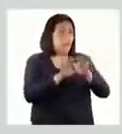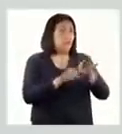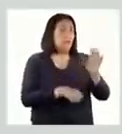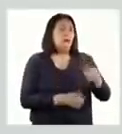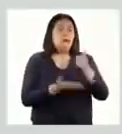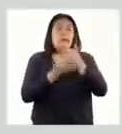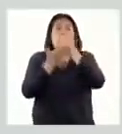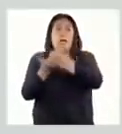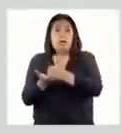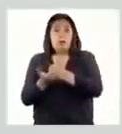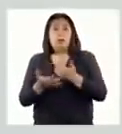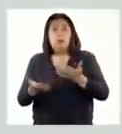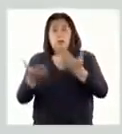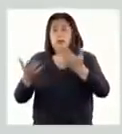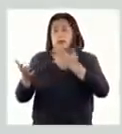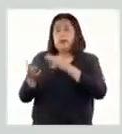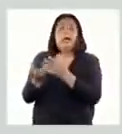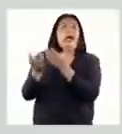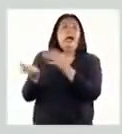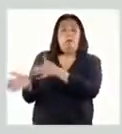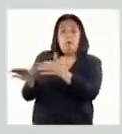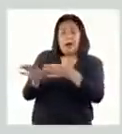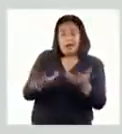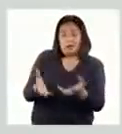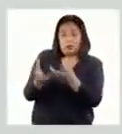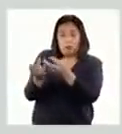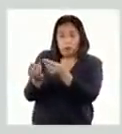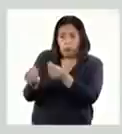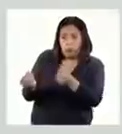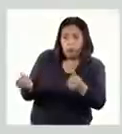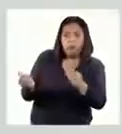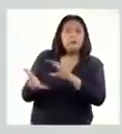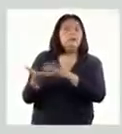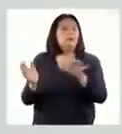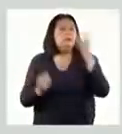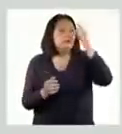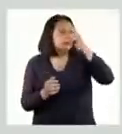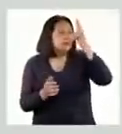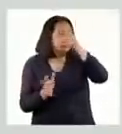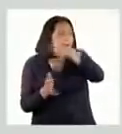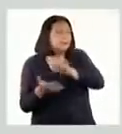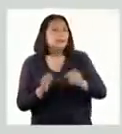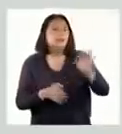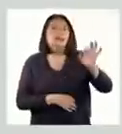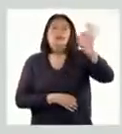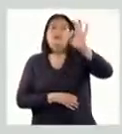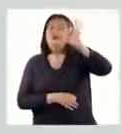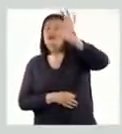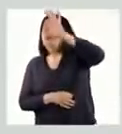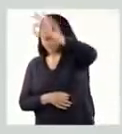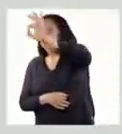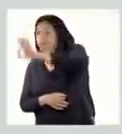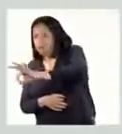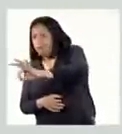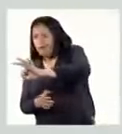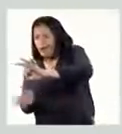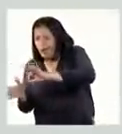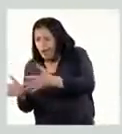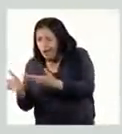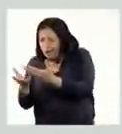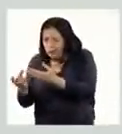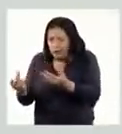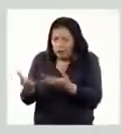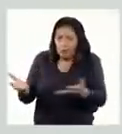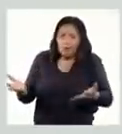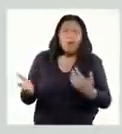porque ayudan a descomponer materia orgánica muerta. Por eso se encuentran sobrevolando y alimentándose de restos